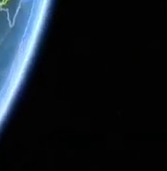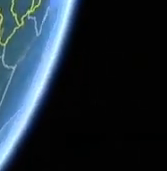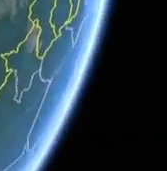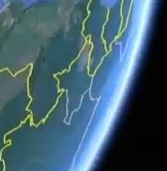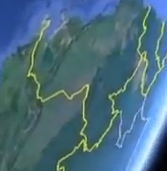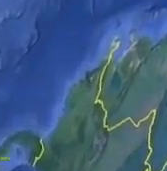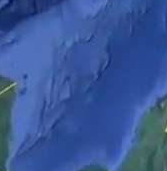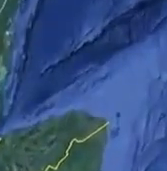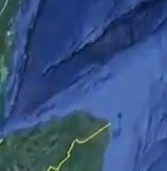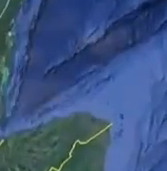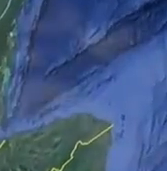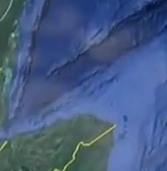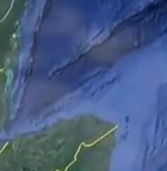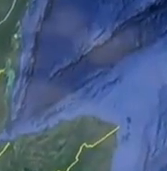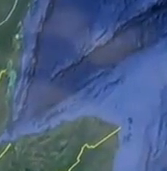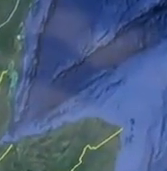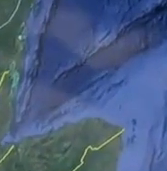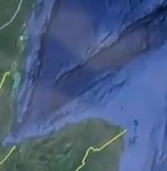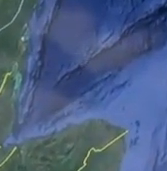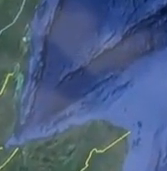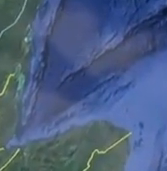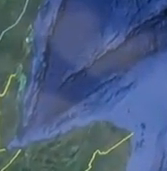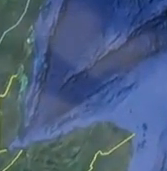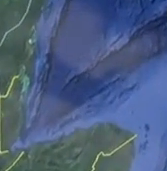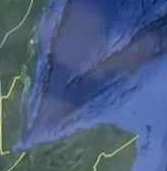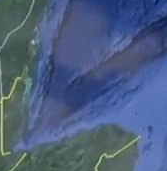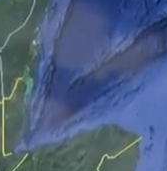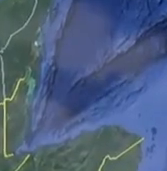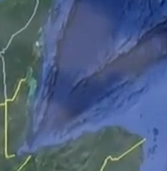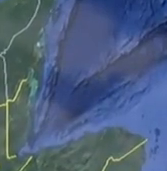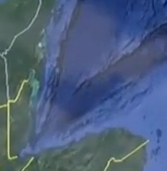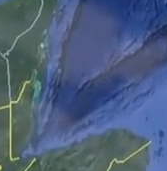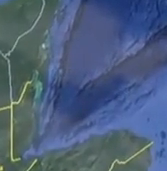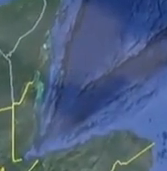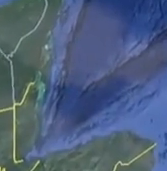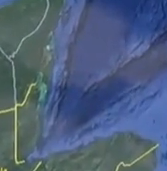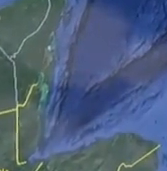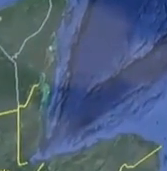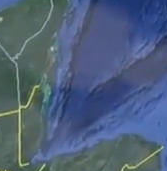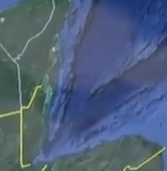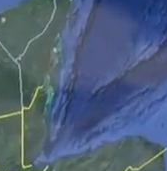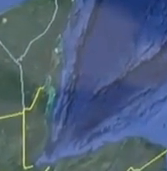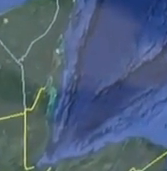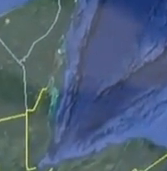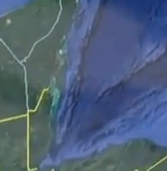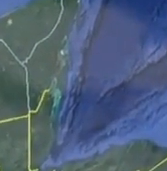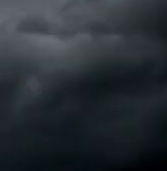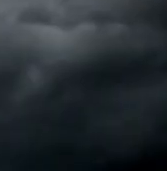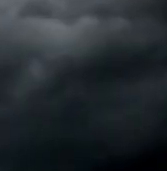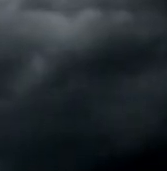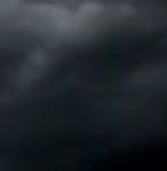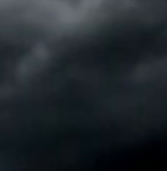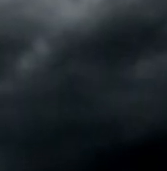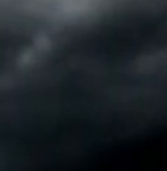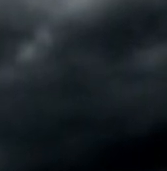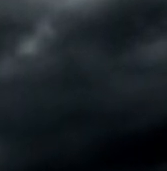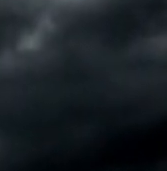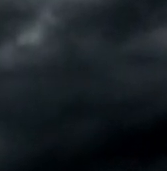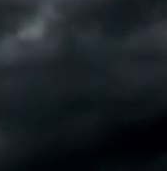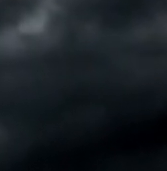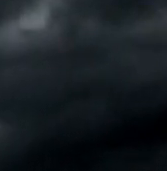la región de la corriente de California en el mar de corte en las costas de Pacífico mexicano e incluso en el golfo de México toda